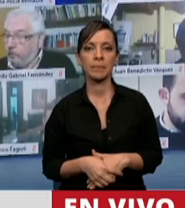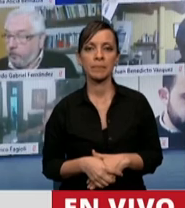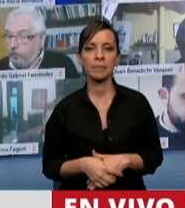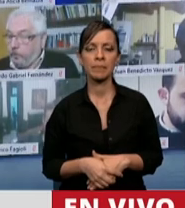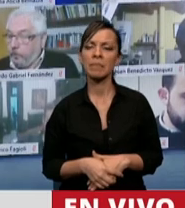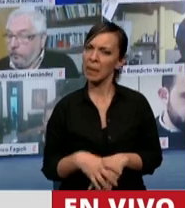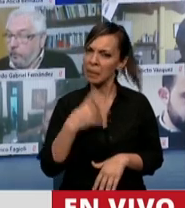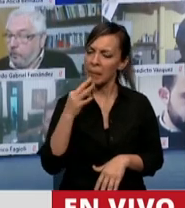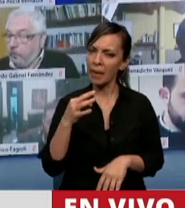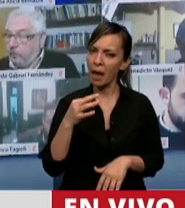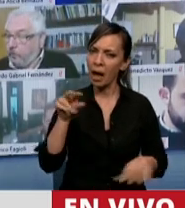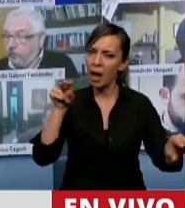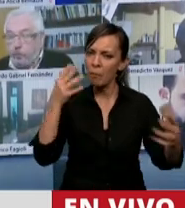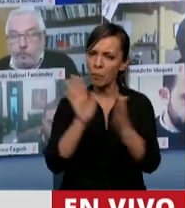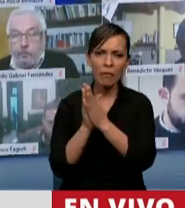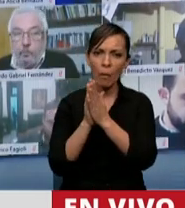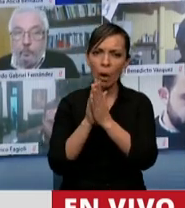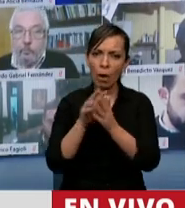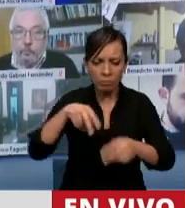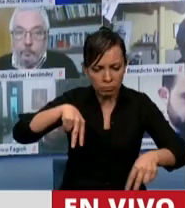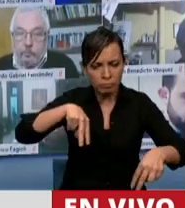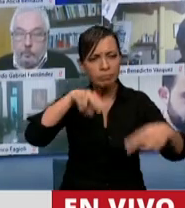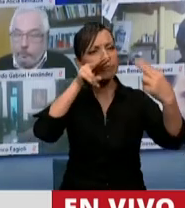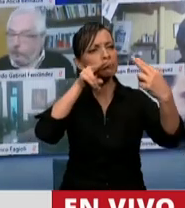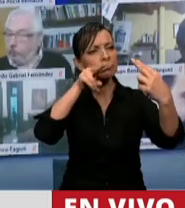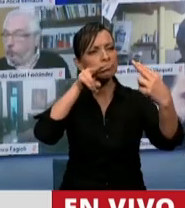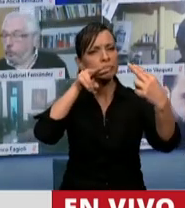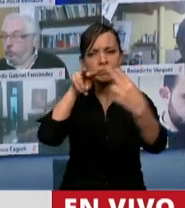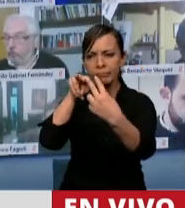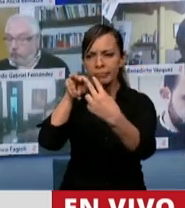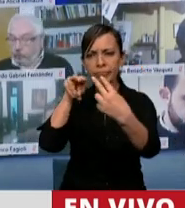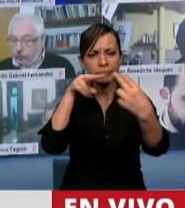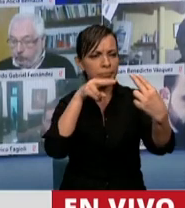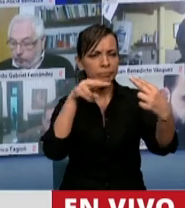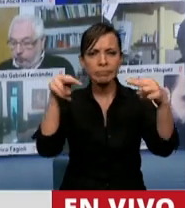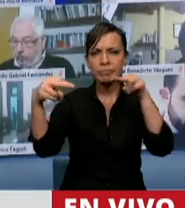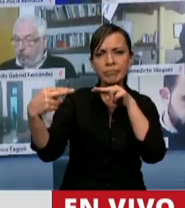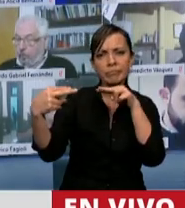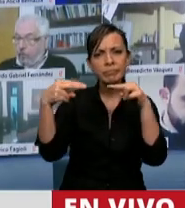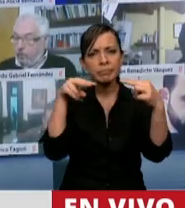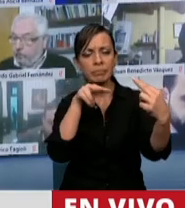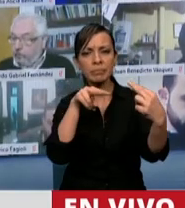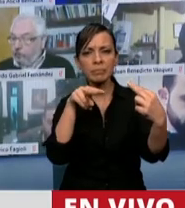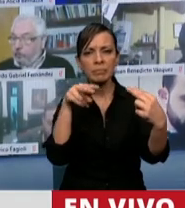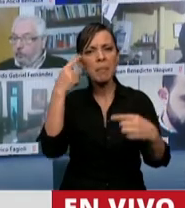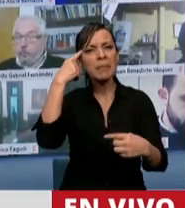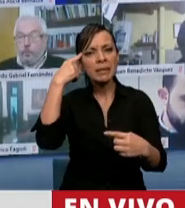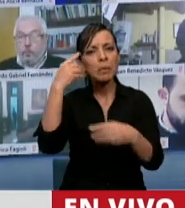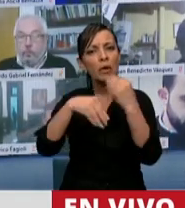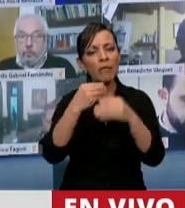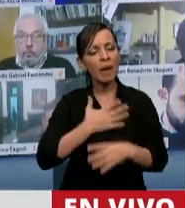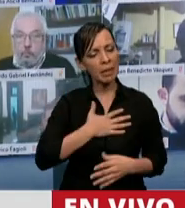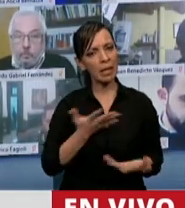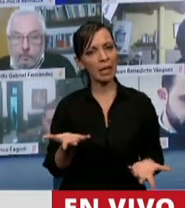miremos a los ojos miremos nuestras familias pero más que nada miremos